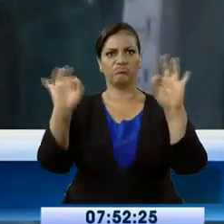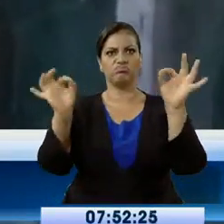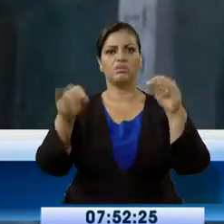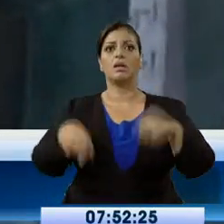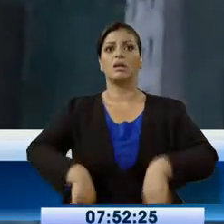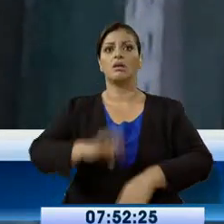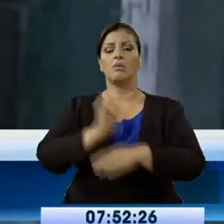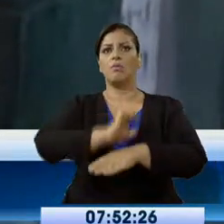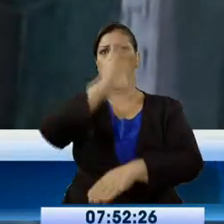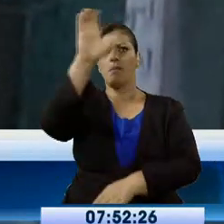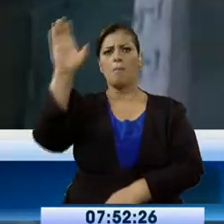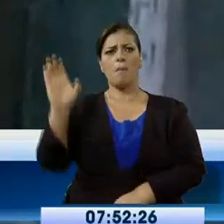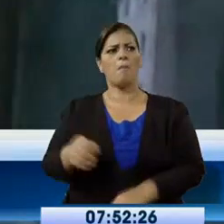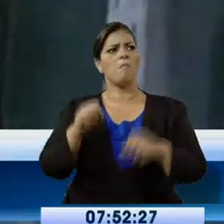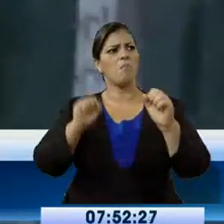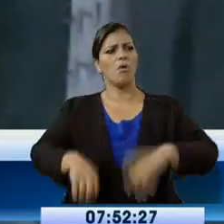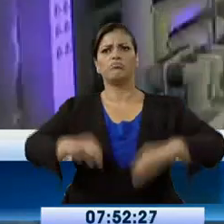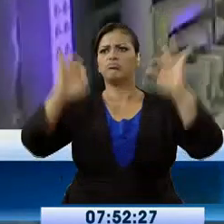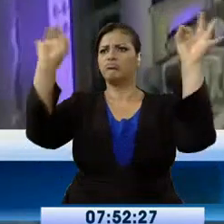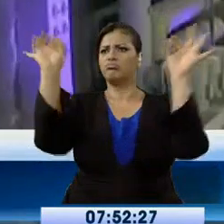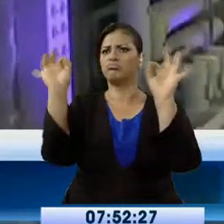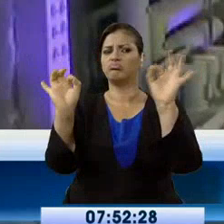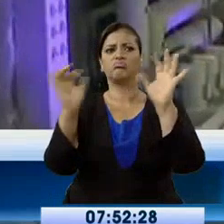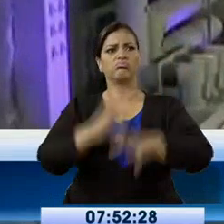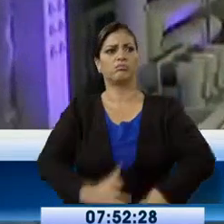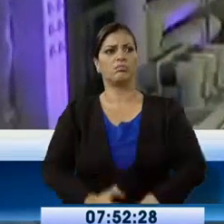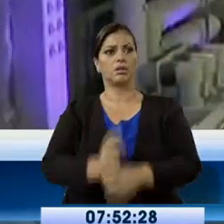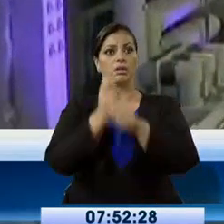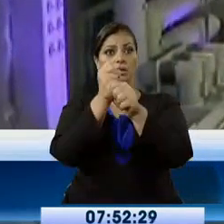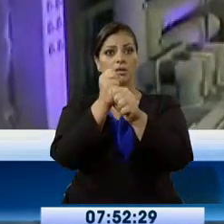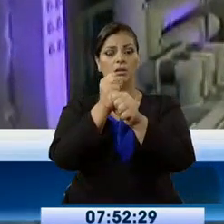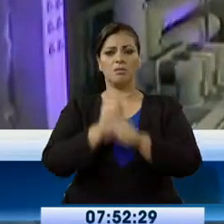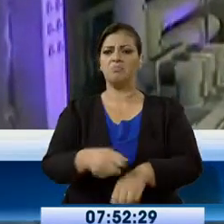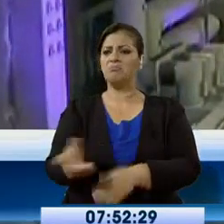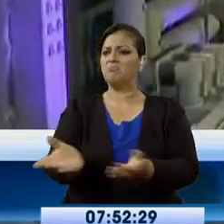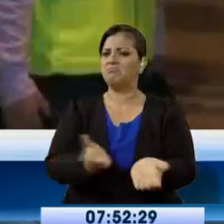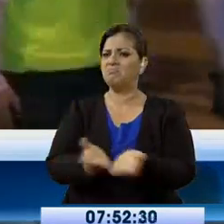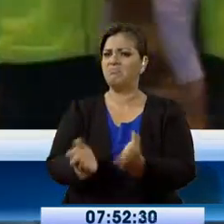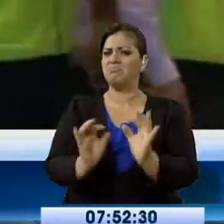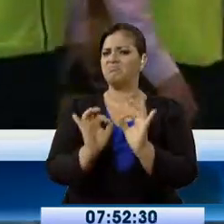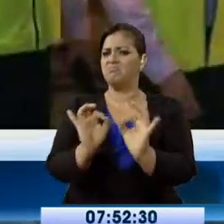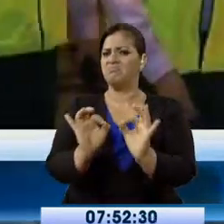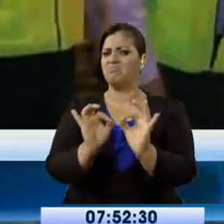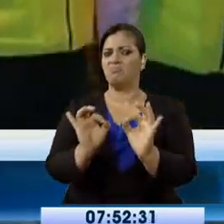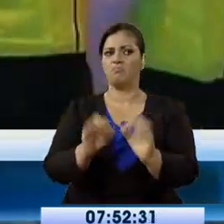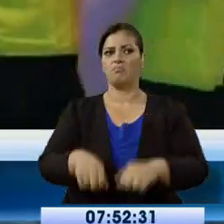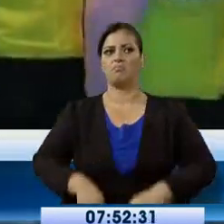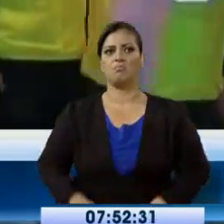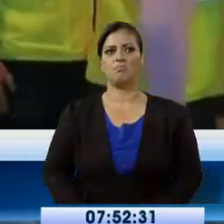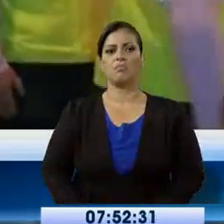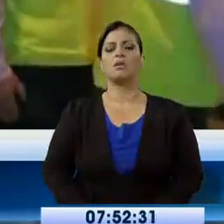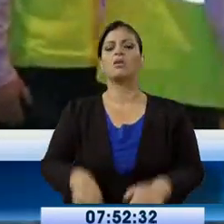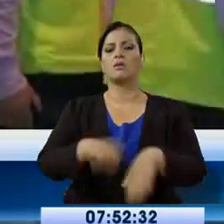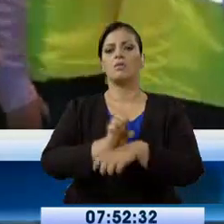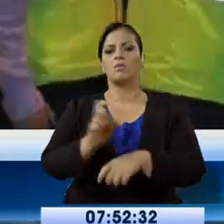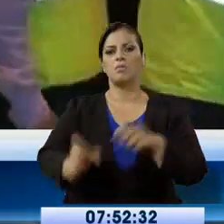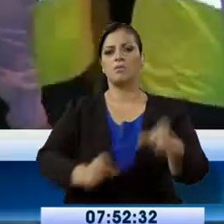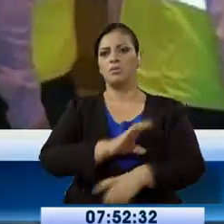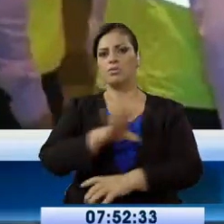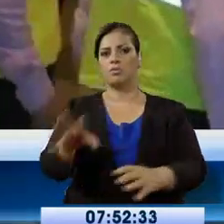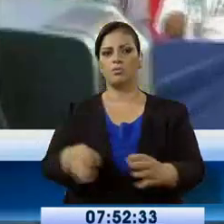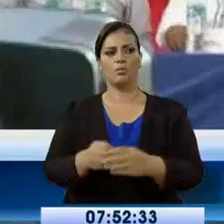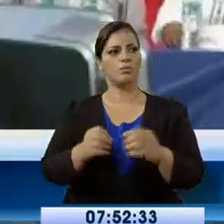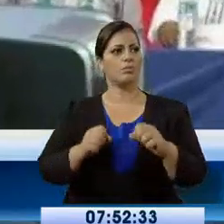del país y entregará un servicio eléctrico seguro, confiable, eficiente y de calidad a todos los ecuatorianos, dijo el presidente.